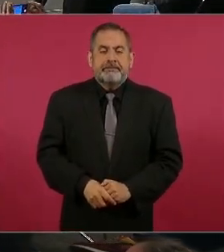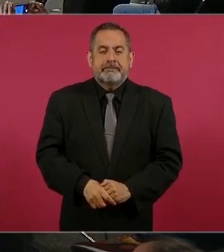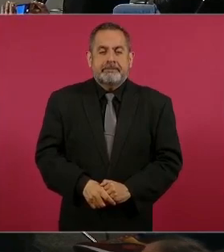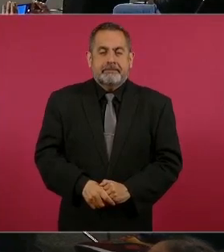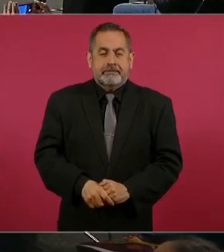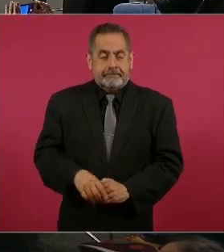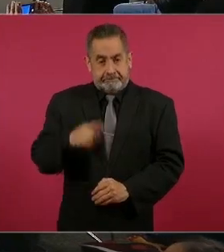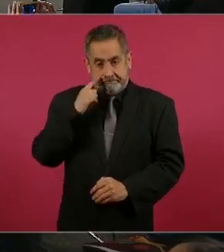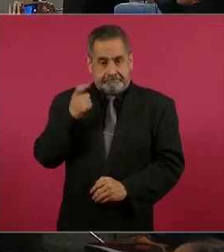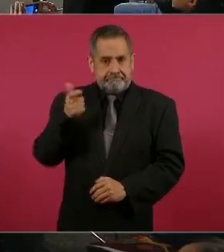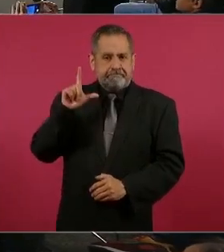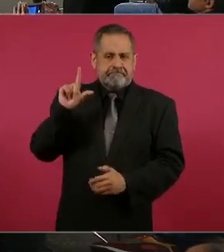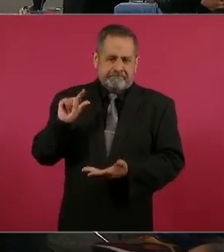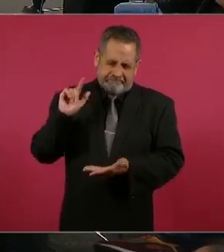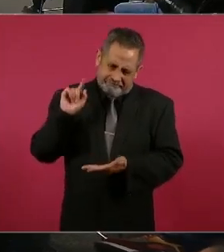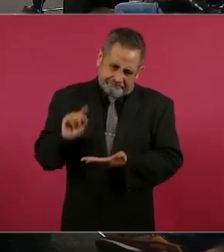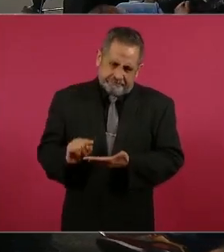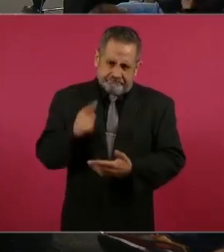Miren esto.